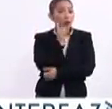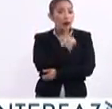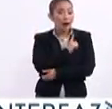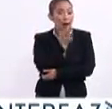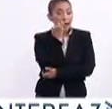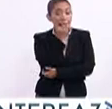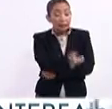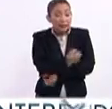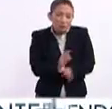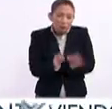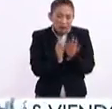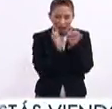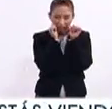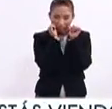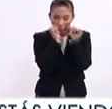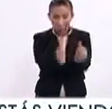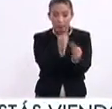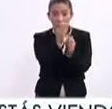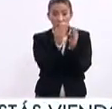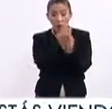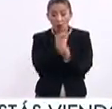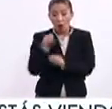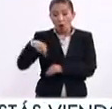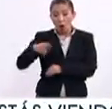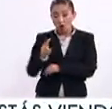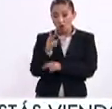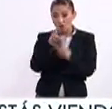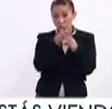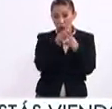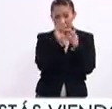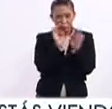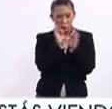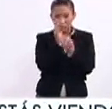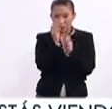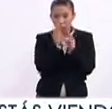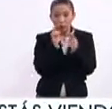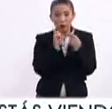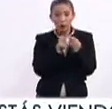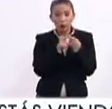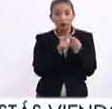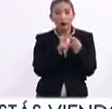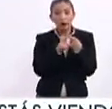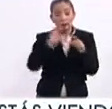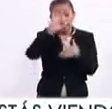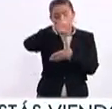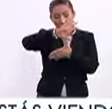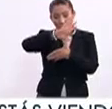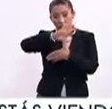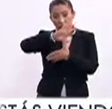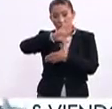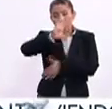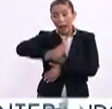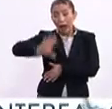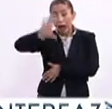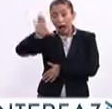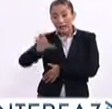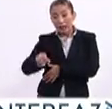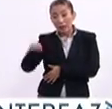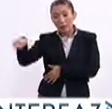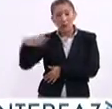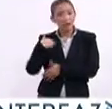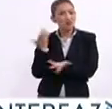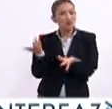Es una de las prioridades mundiales. La ONU tiene dos prioridades. Una, el continente africano, porque es el continente